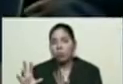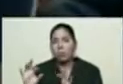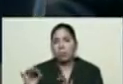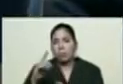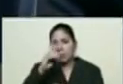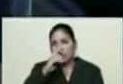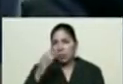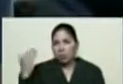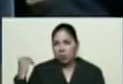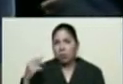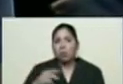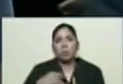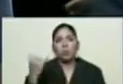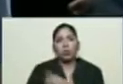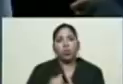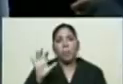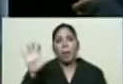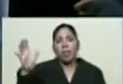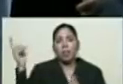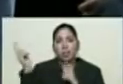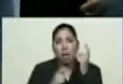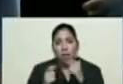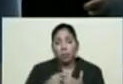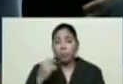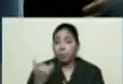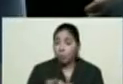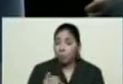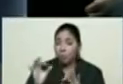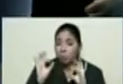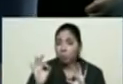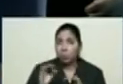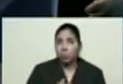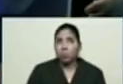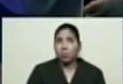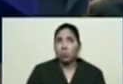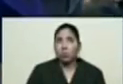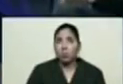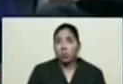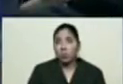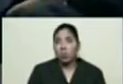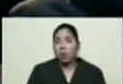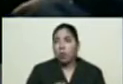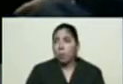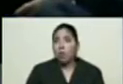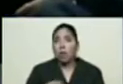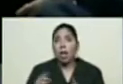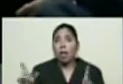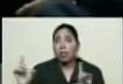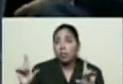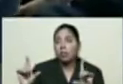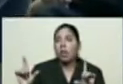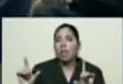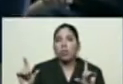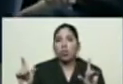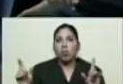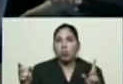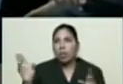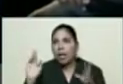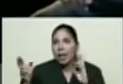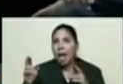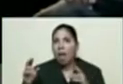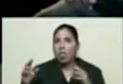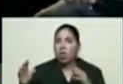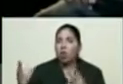del plan de la patria de Hugo Chávez. Y esto que se esconde, porque los medios de comunicación en el mundo tienen otro bloqueo, ya no solo el